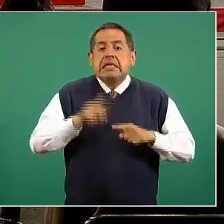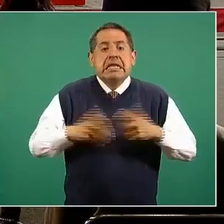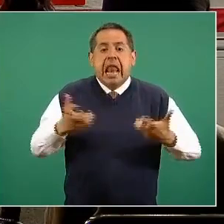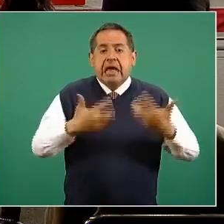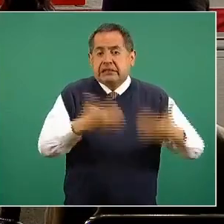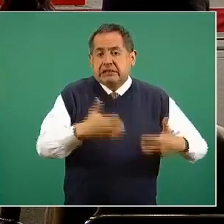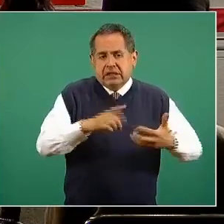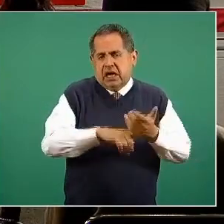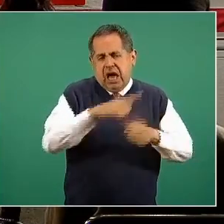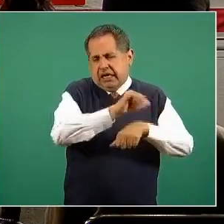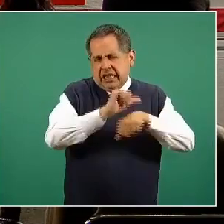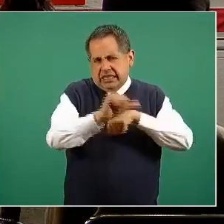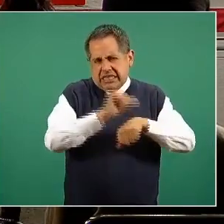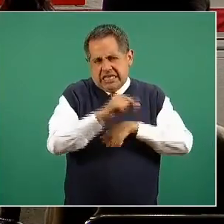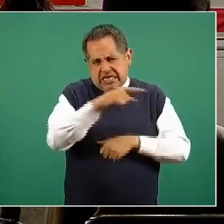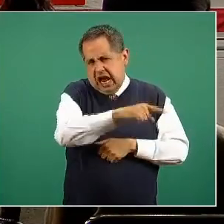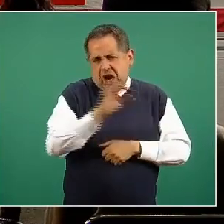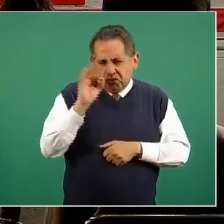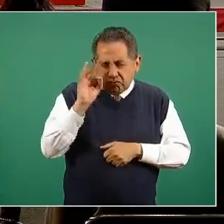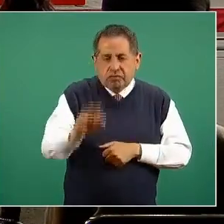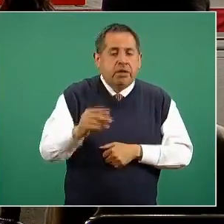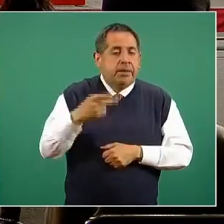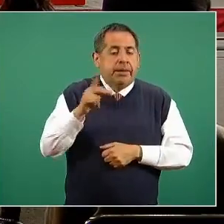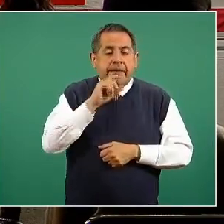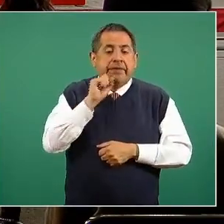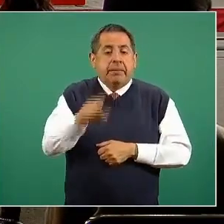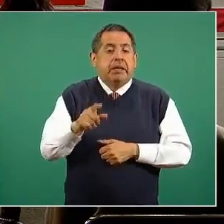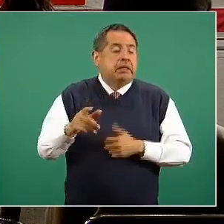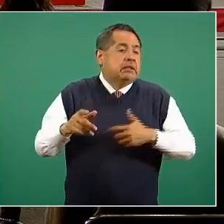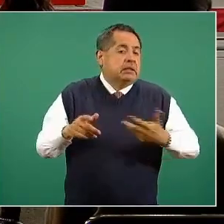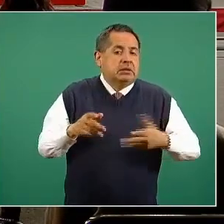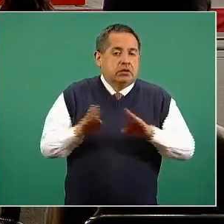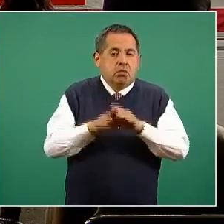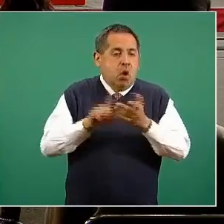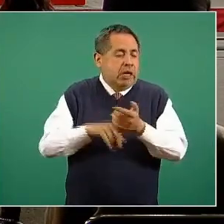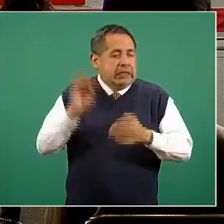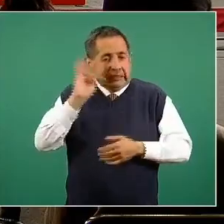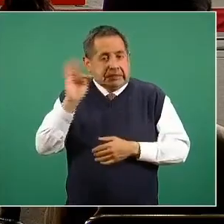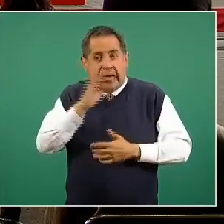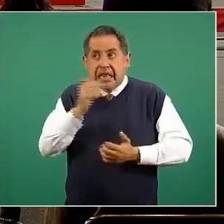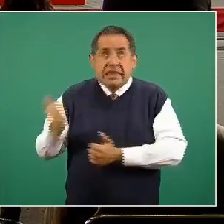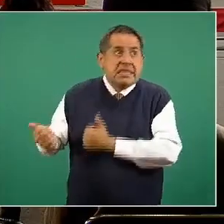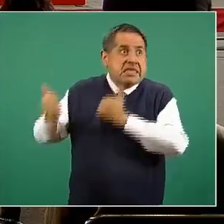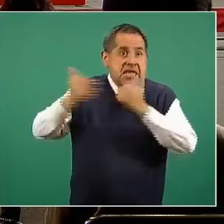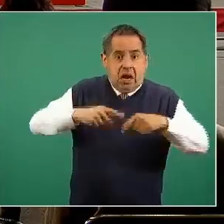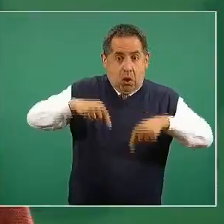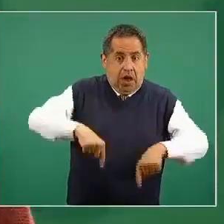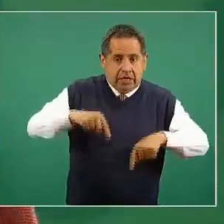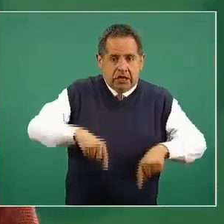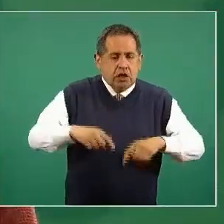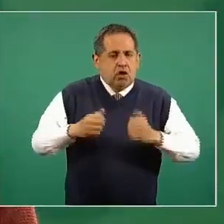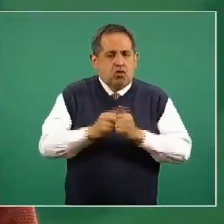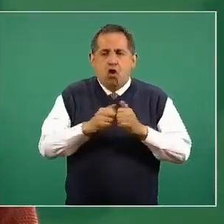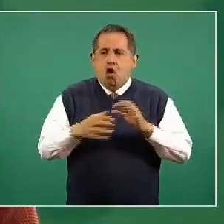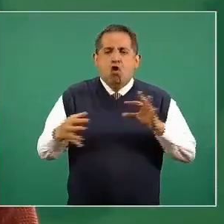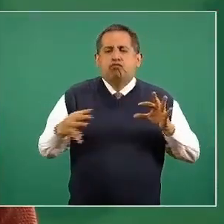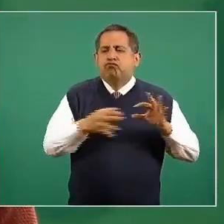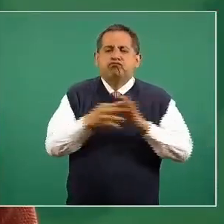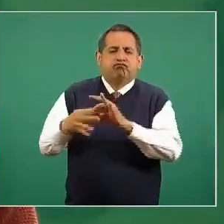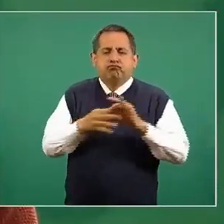argentina, pero también se está buscando la posibilidad de traerlo aquí en una asociación